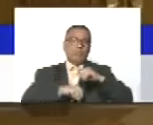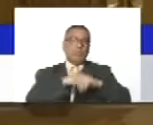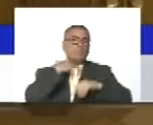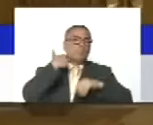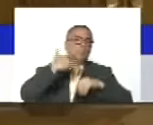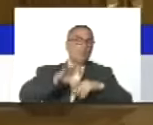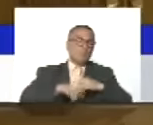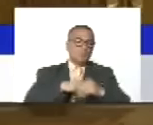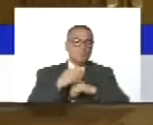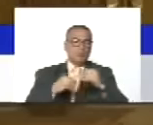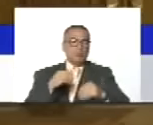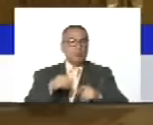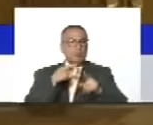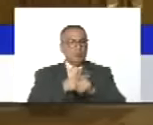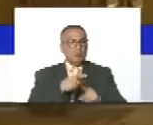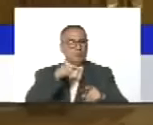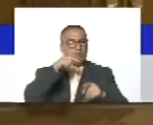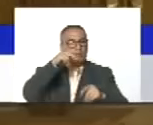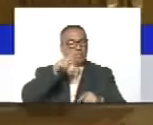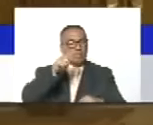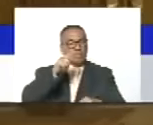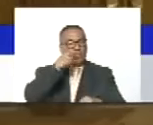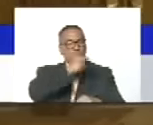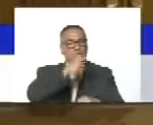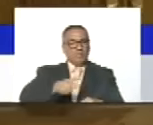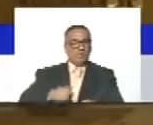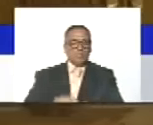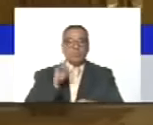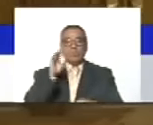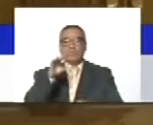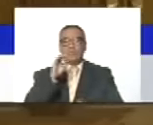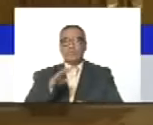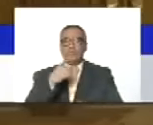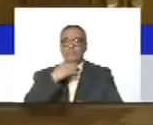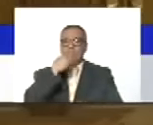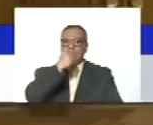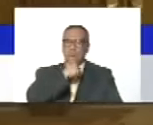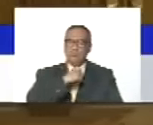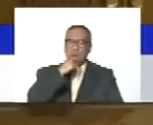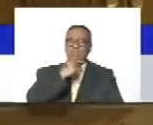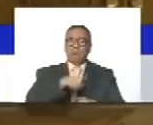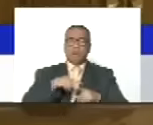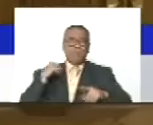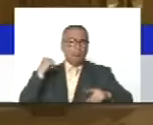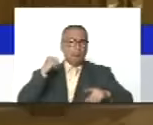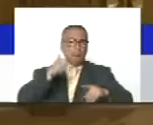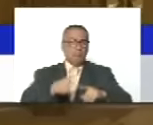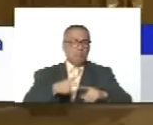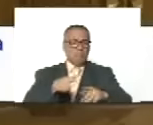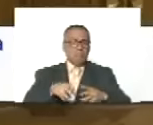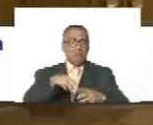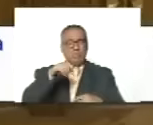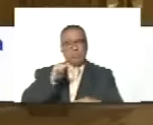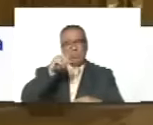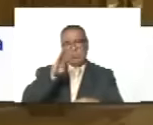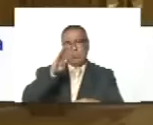se haya convertido en verdugo del pueblo palestino. Duele e indigna que la herencia del holocausto sea la Nakba.